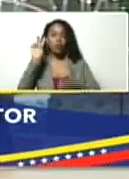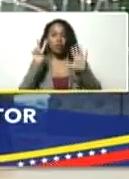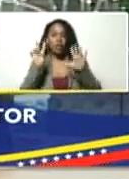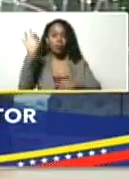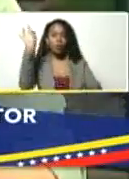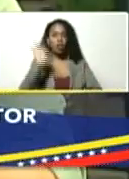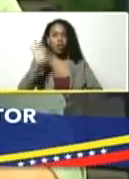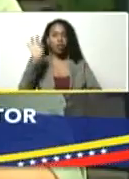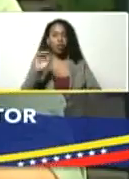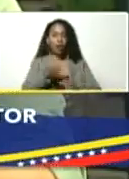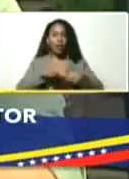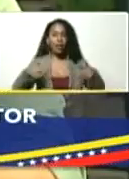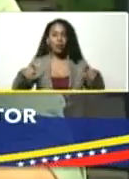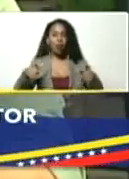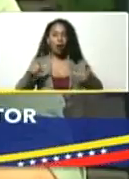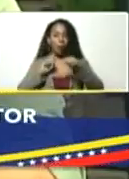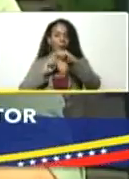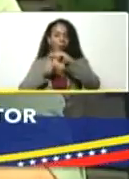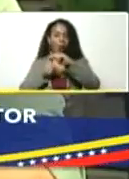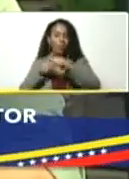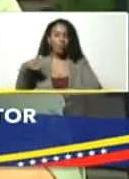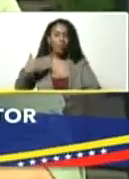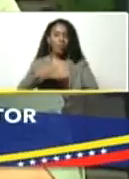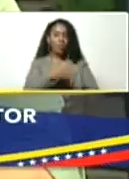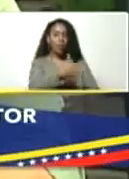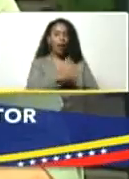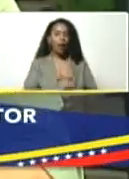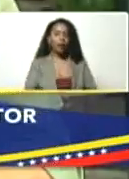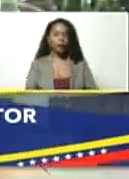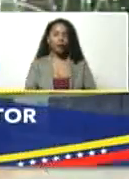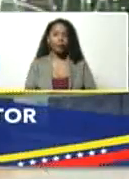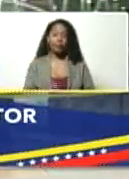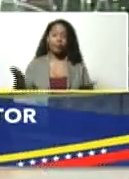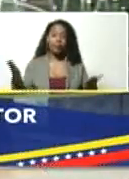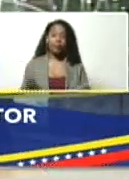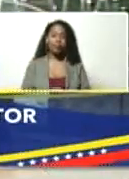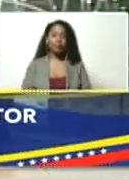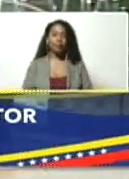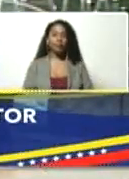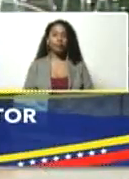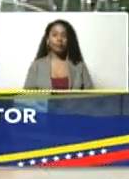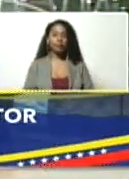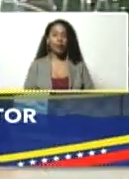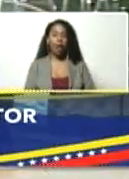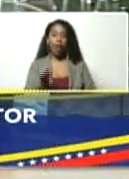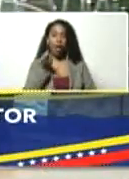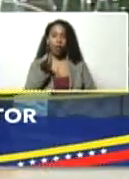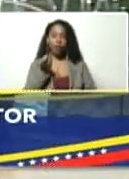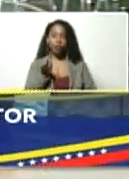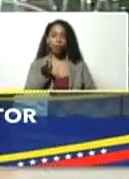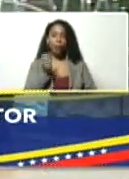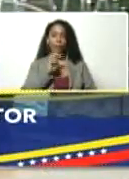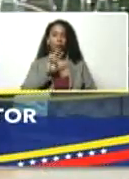24.7% de crecimiento en captura de sardina. ¿Ah? El arroz,